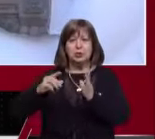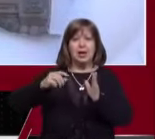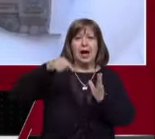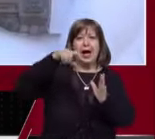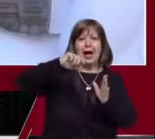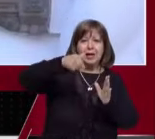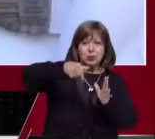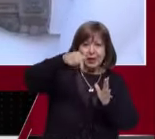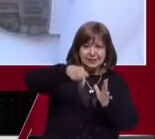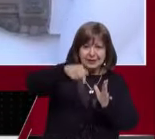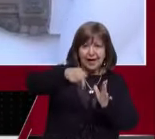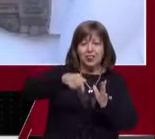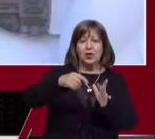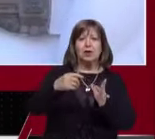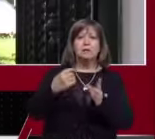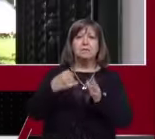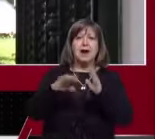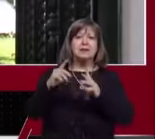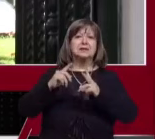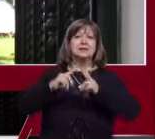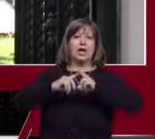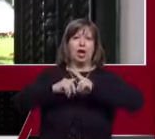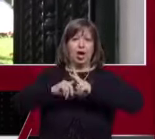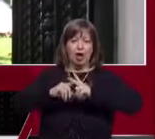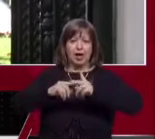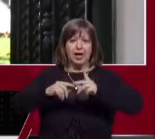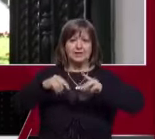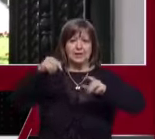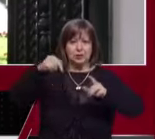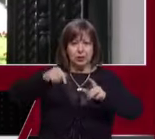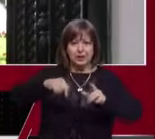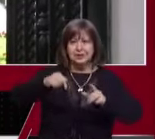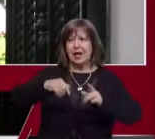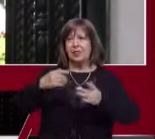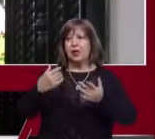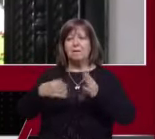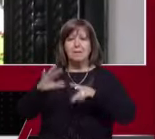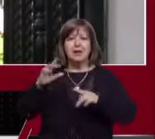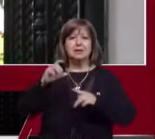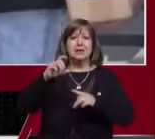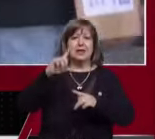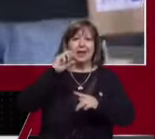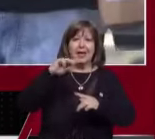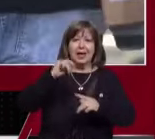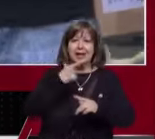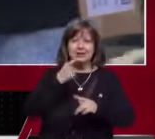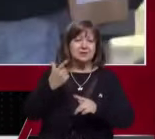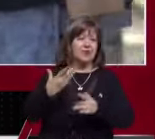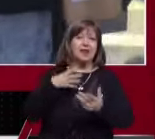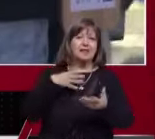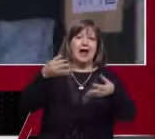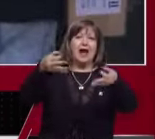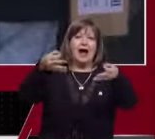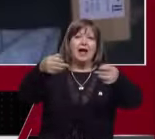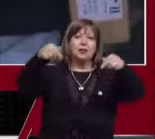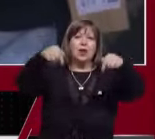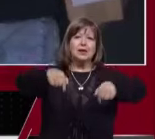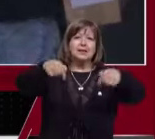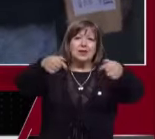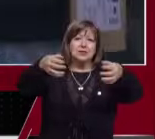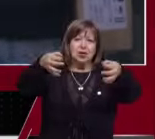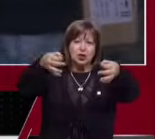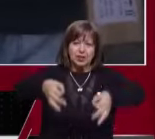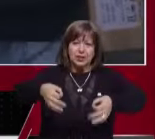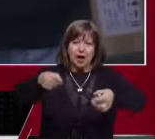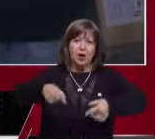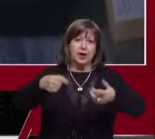accesos a las tecnologías sanitarias y que haya actualización de las prácticas médicas a las clínicas. Las clínicas no tienen actualización y sin eso no podemos cubrir los costos,